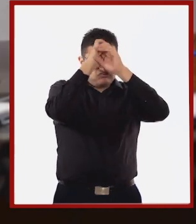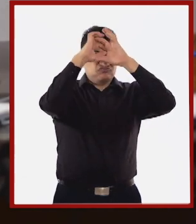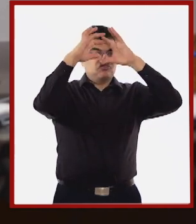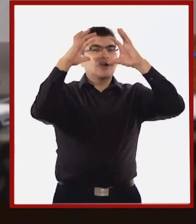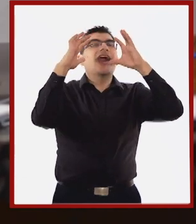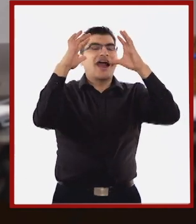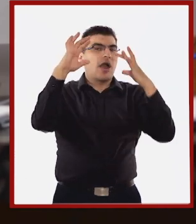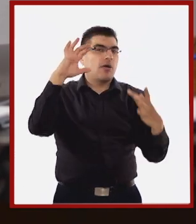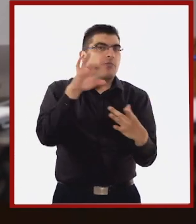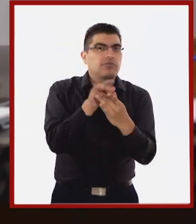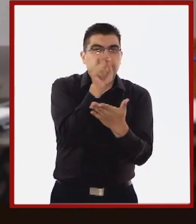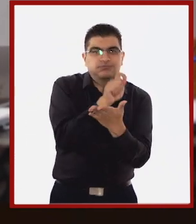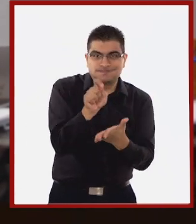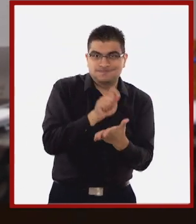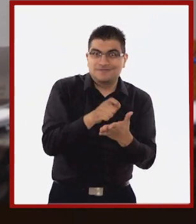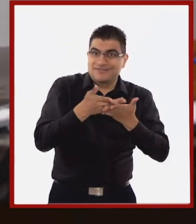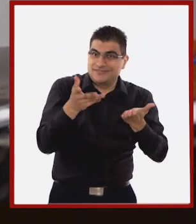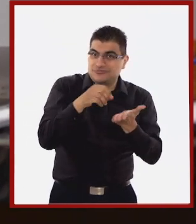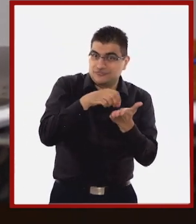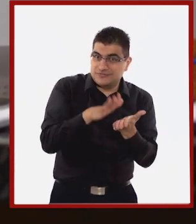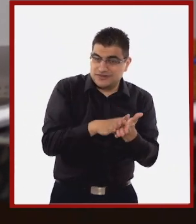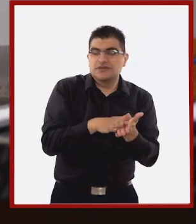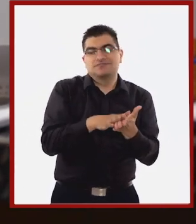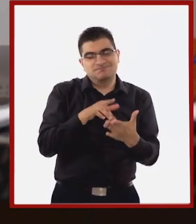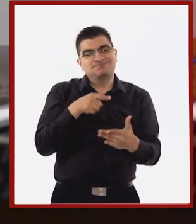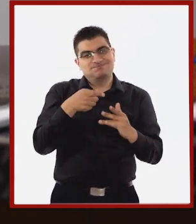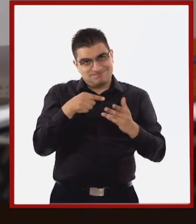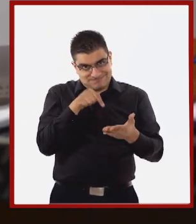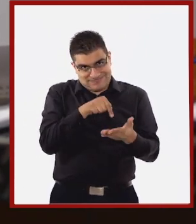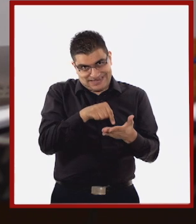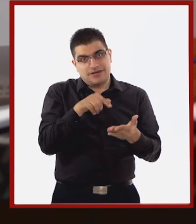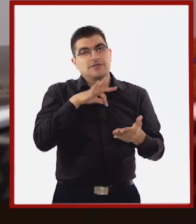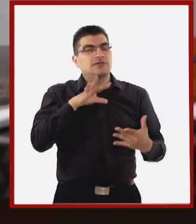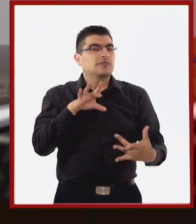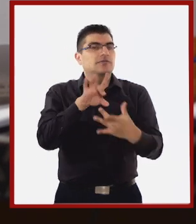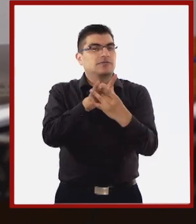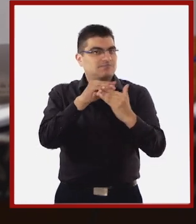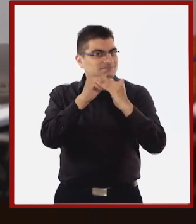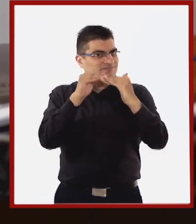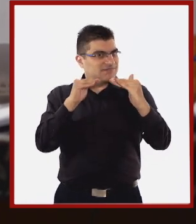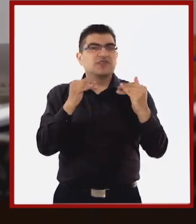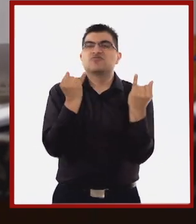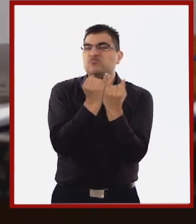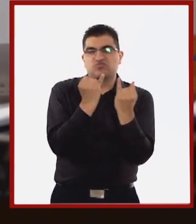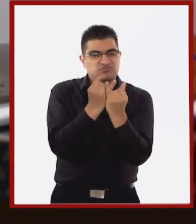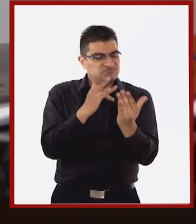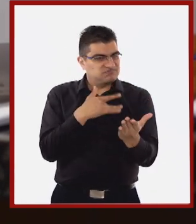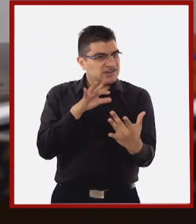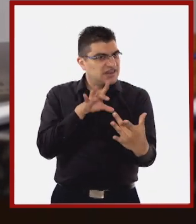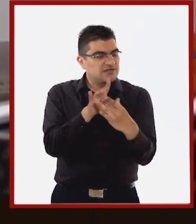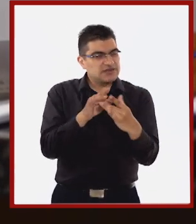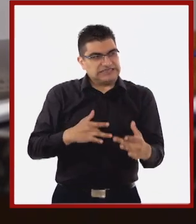ahí y dar por hecho de que la empatía es igualmente un ejercicio de la imaginación. Y en ese sentido, la empatía